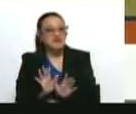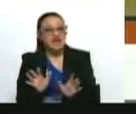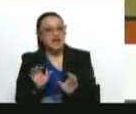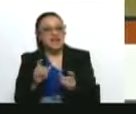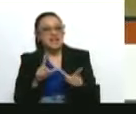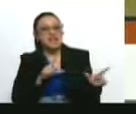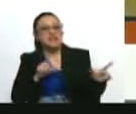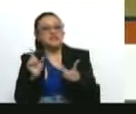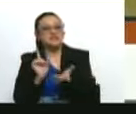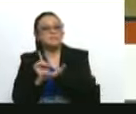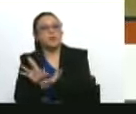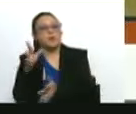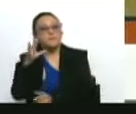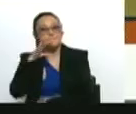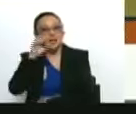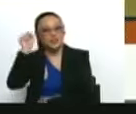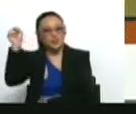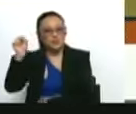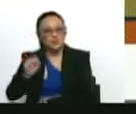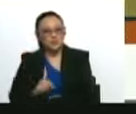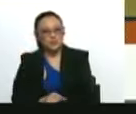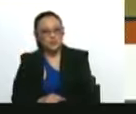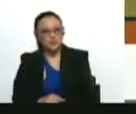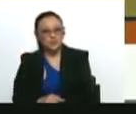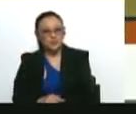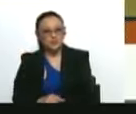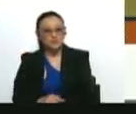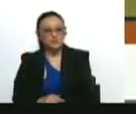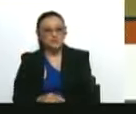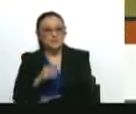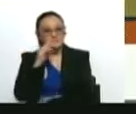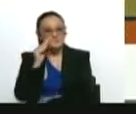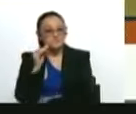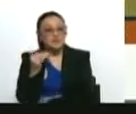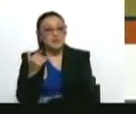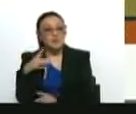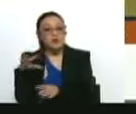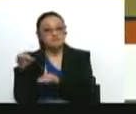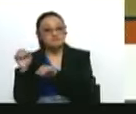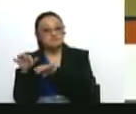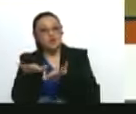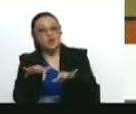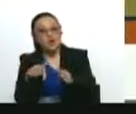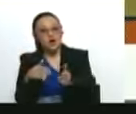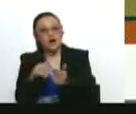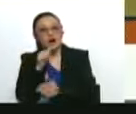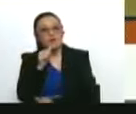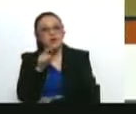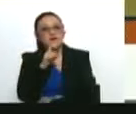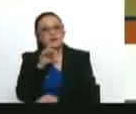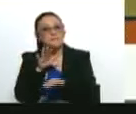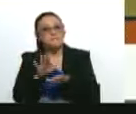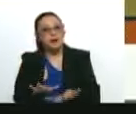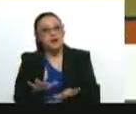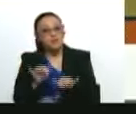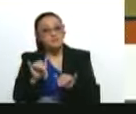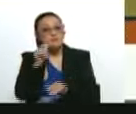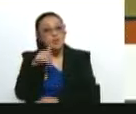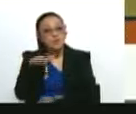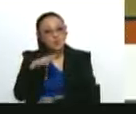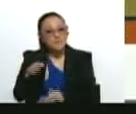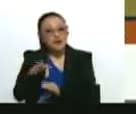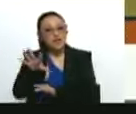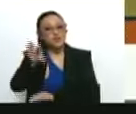Maduro. Y luego intentaron la invasión ahora por agua. ¿Y quiénes frenaron esa invasión? Nuestro pueblo, nuestros